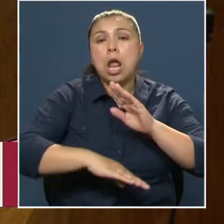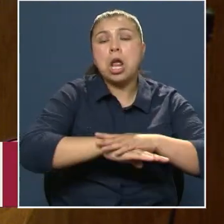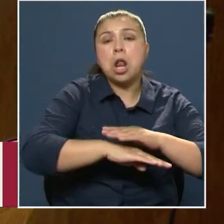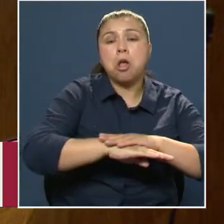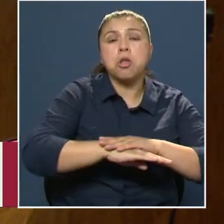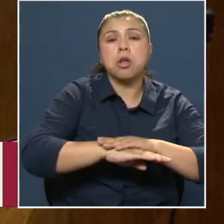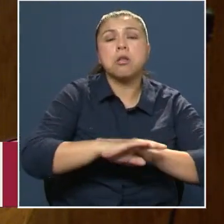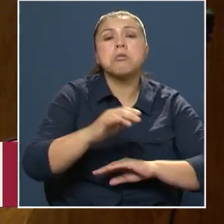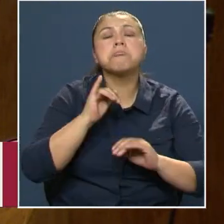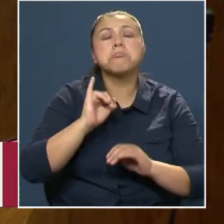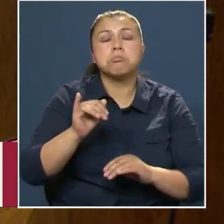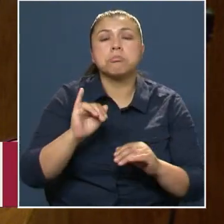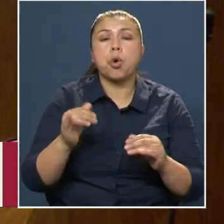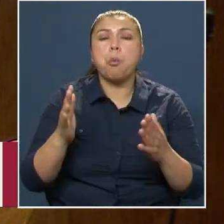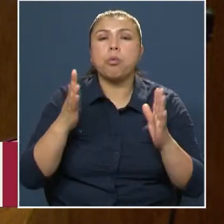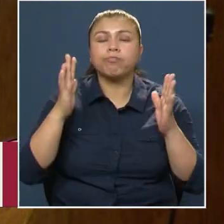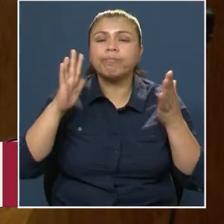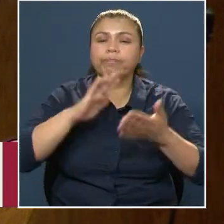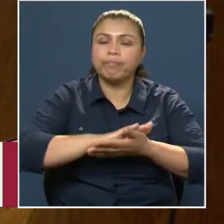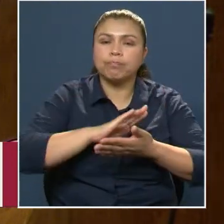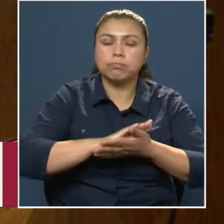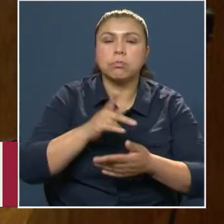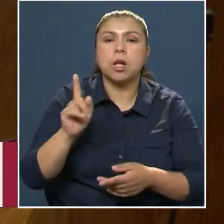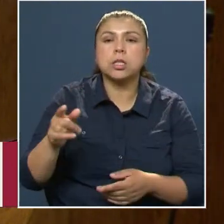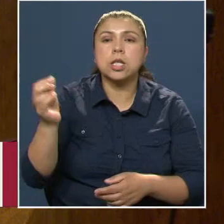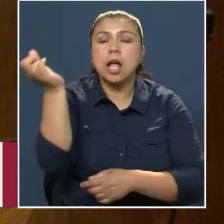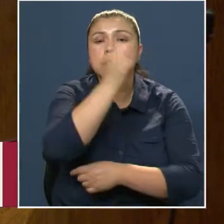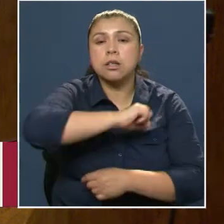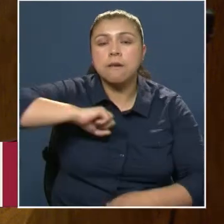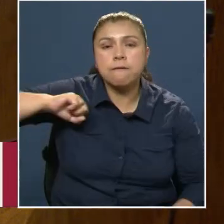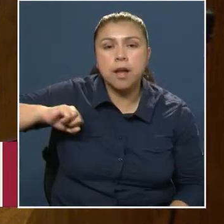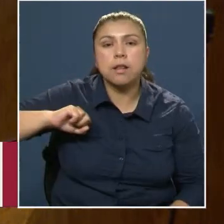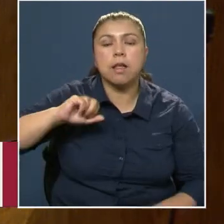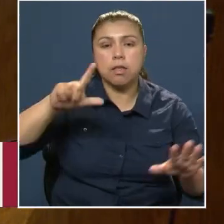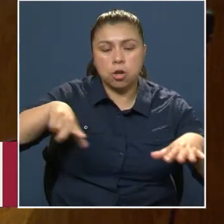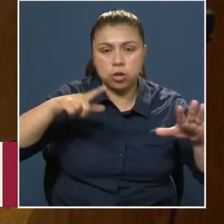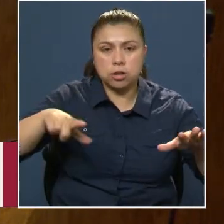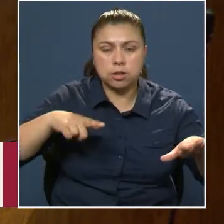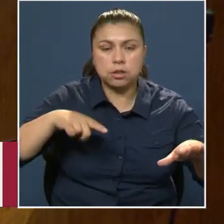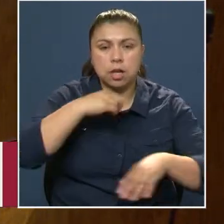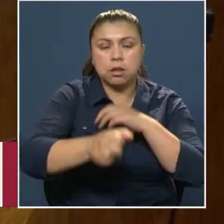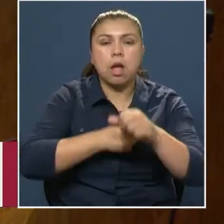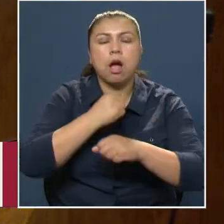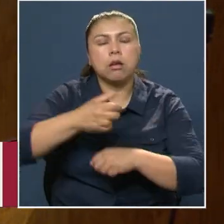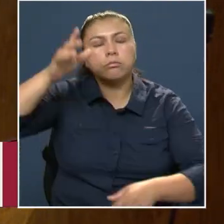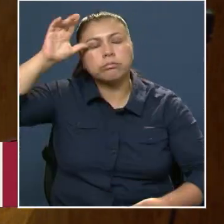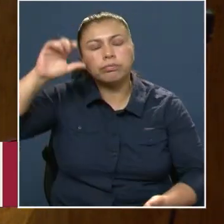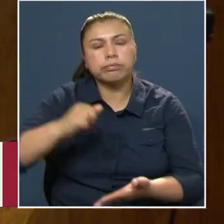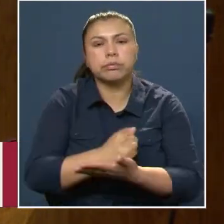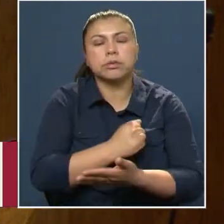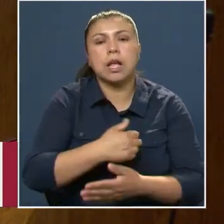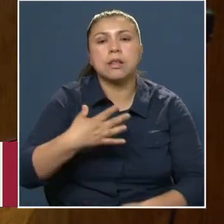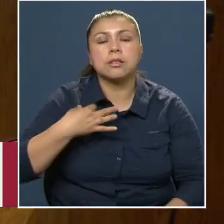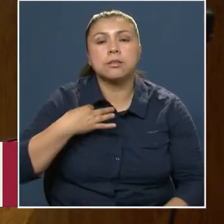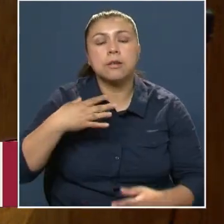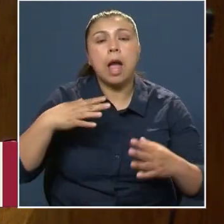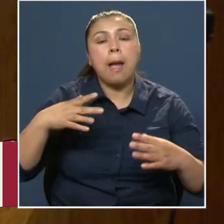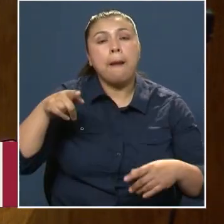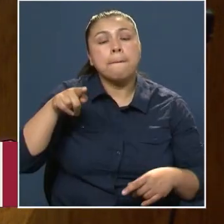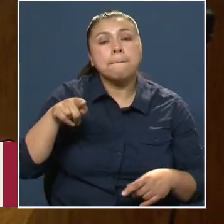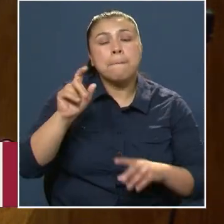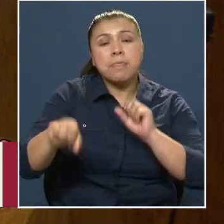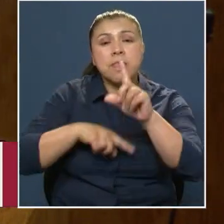celebrarlo. Fue rebelde durante los 17 años de la dictadura cívico-militar, defendiendo los